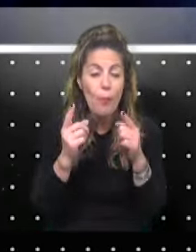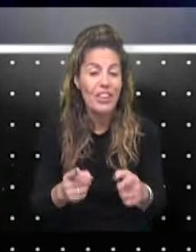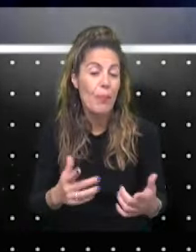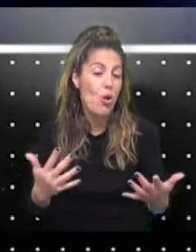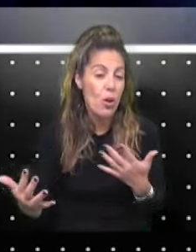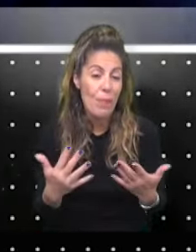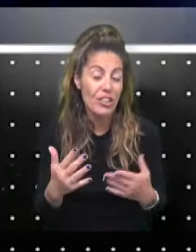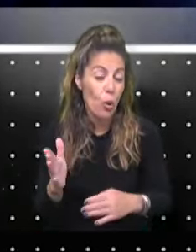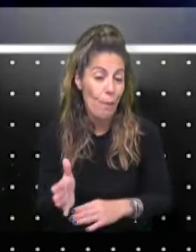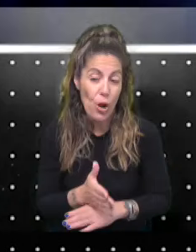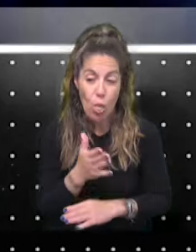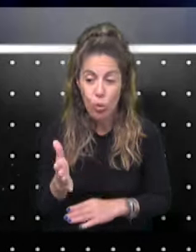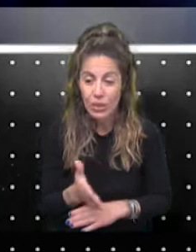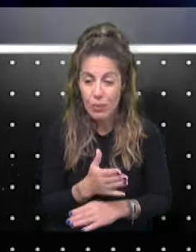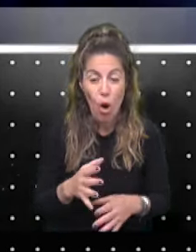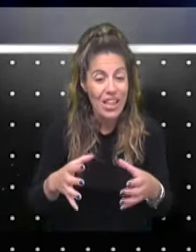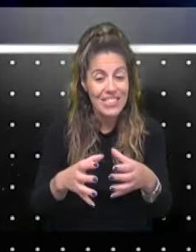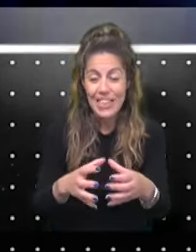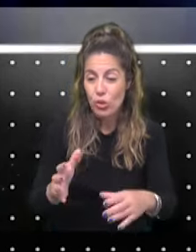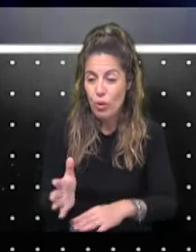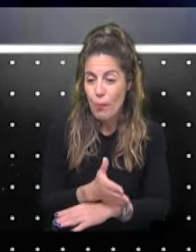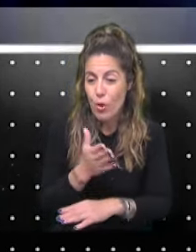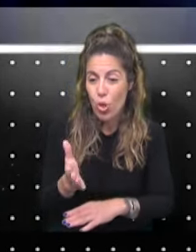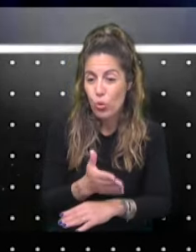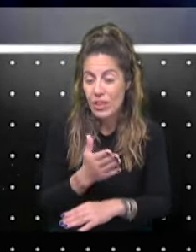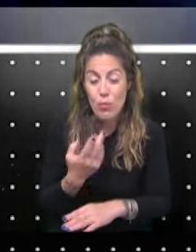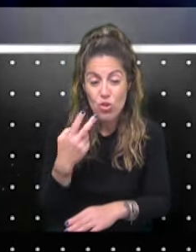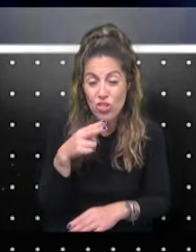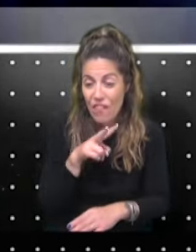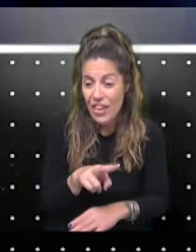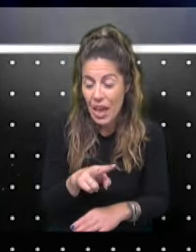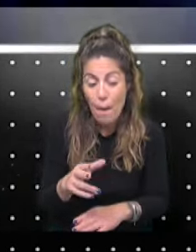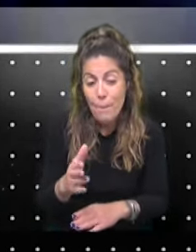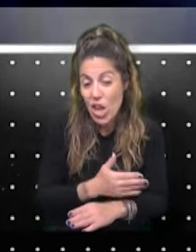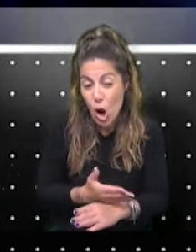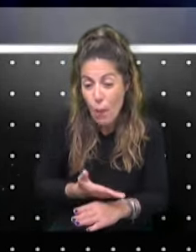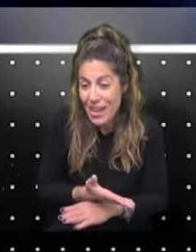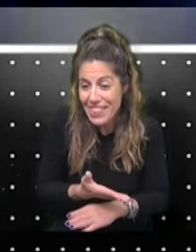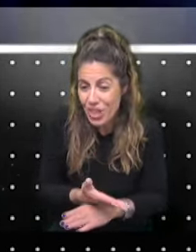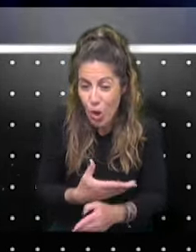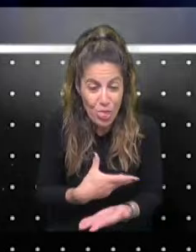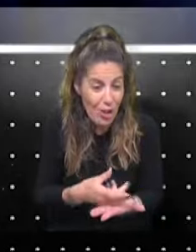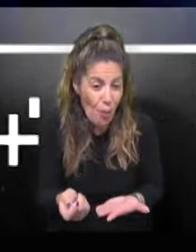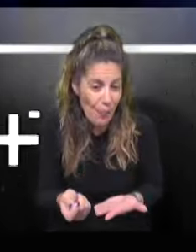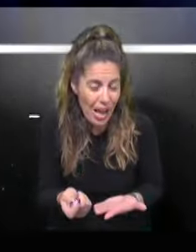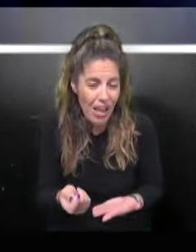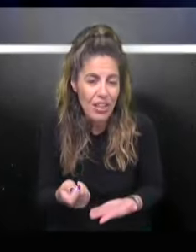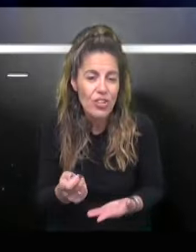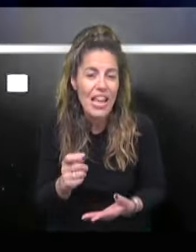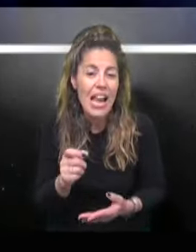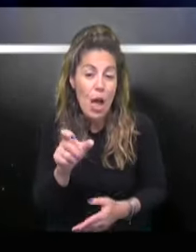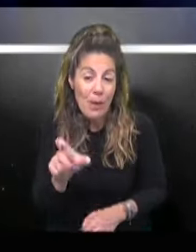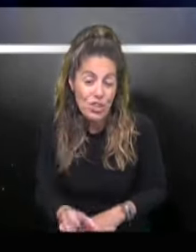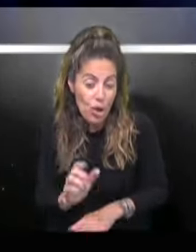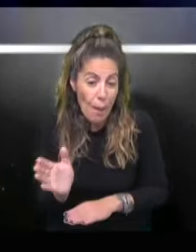un impacto productivo porque en el sector productivo este se observa esta menor demanda No es cierto entonces aquellos productores